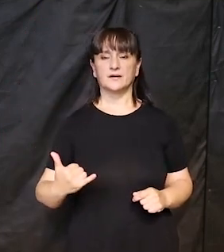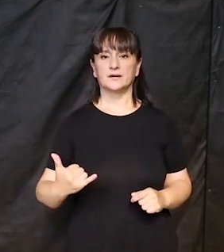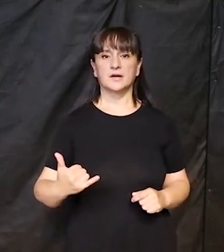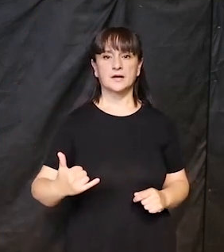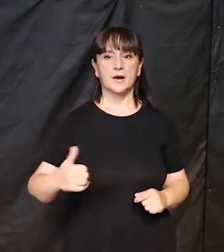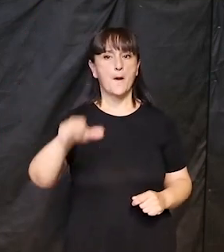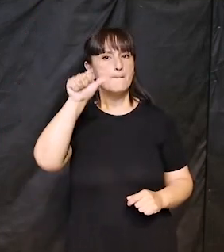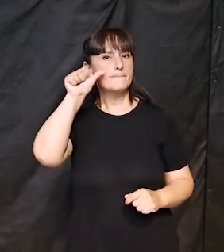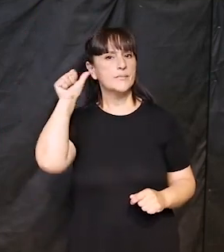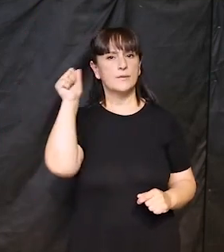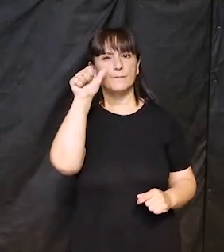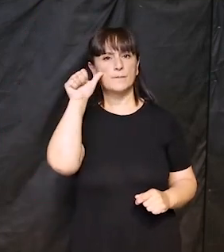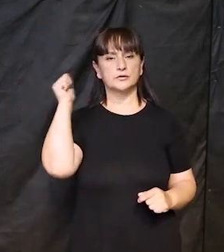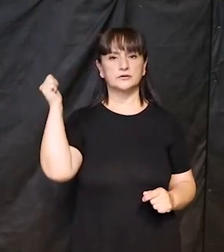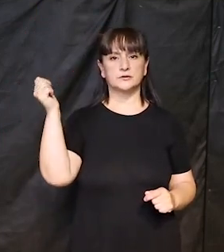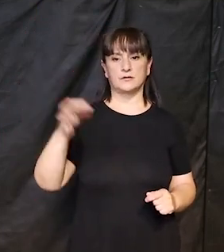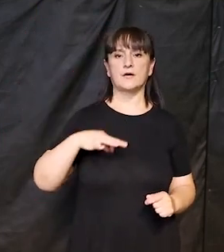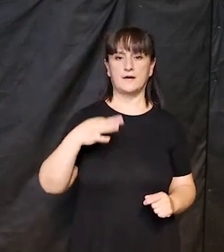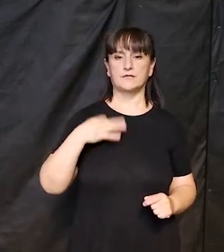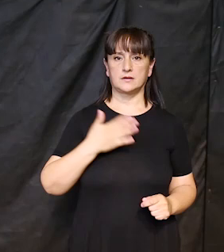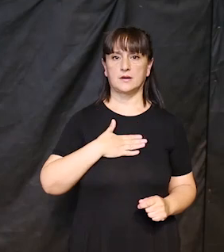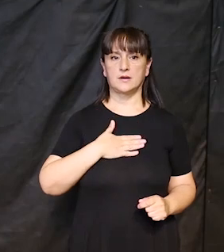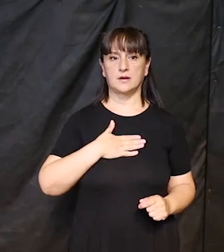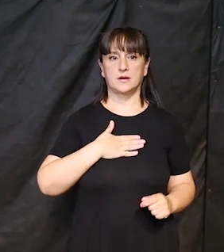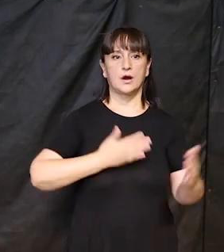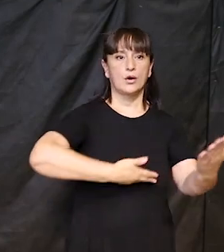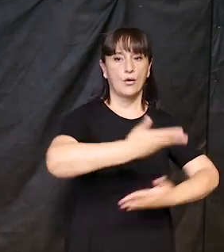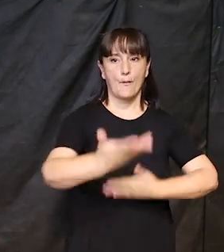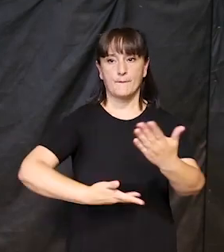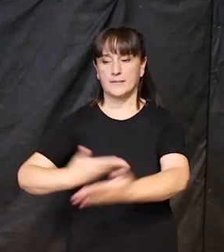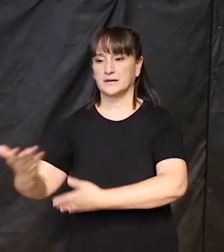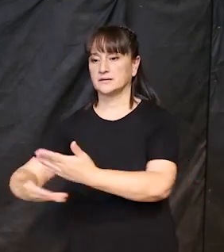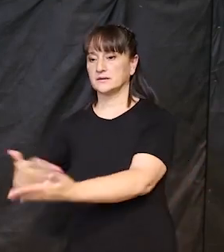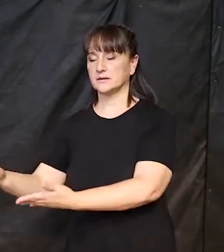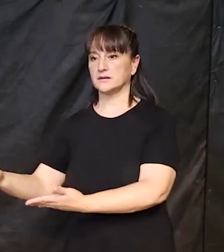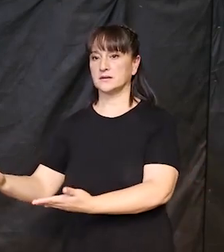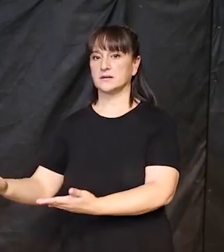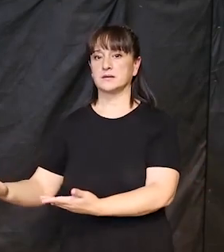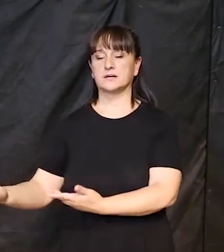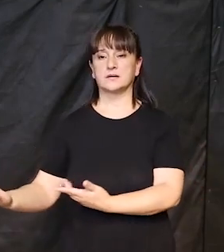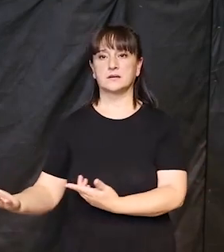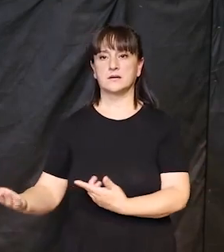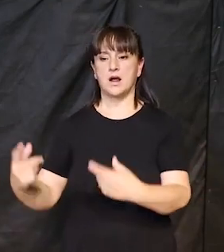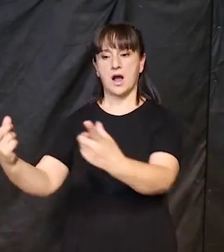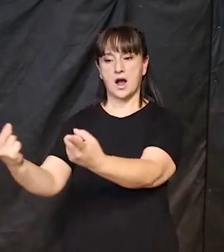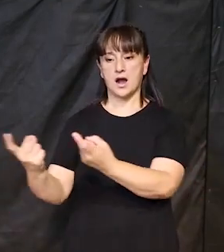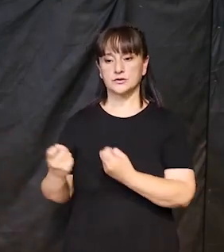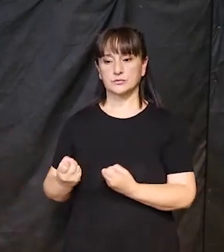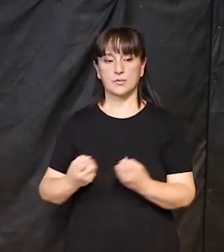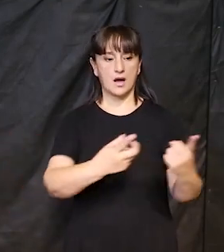vida en desarrollo una vida con propósito una vida que ayuda a consolar al otro si usted